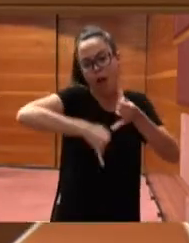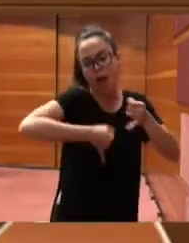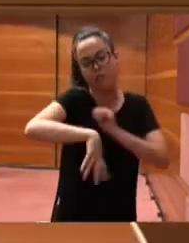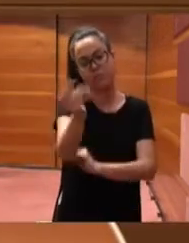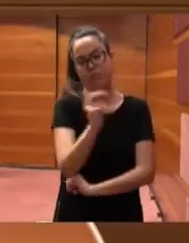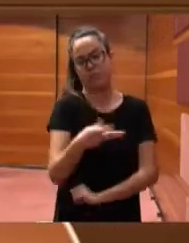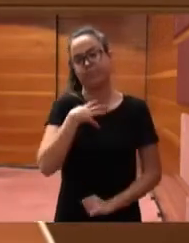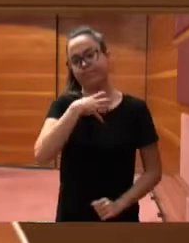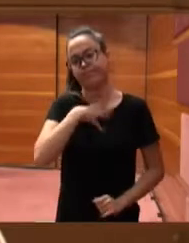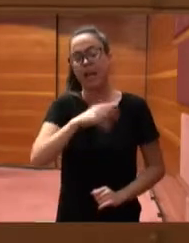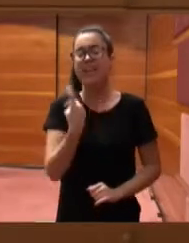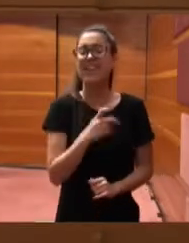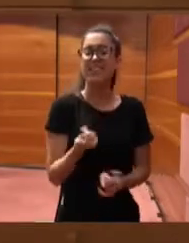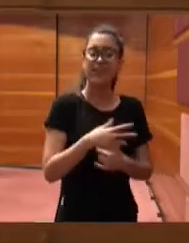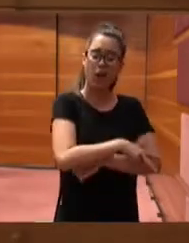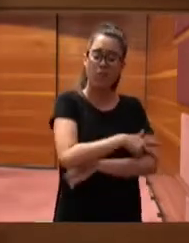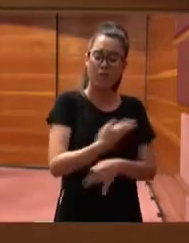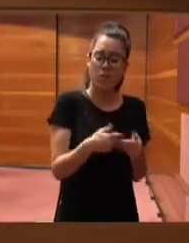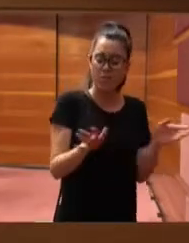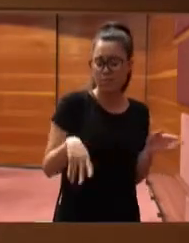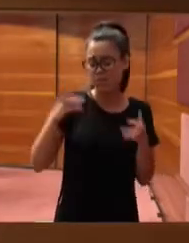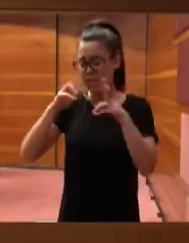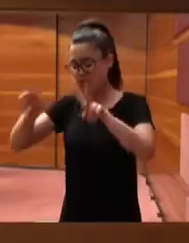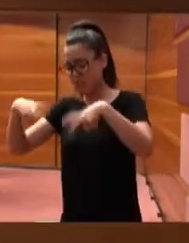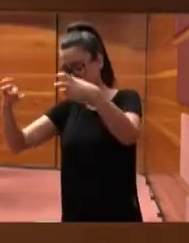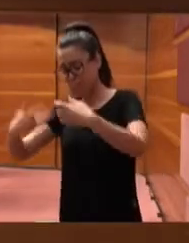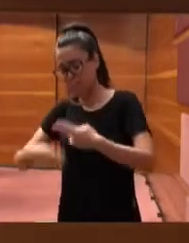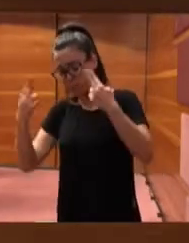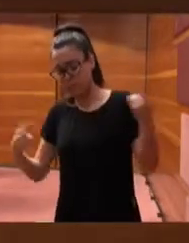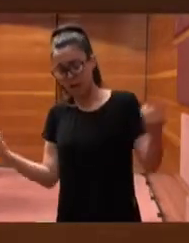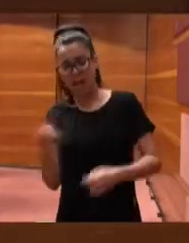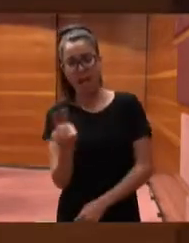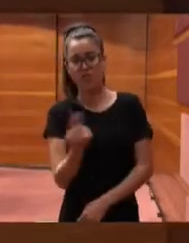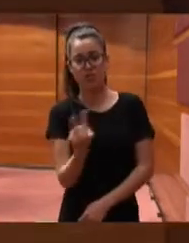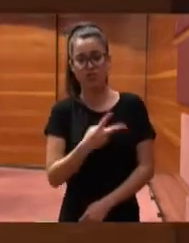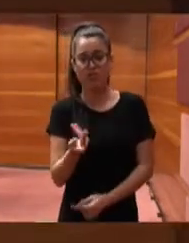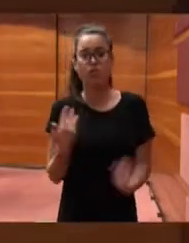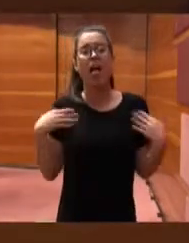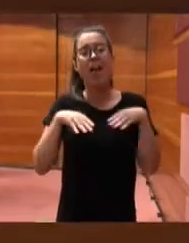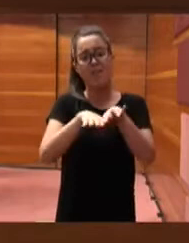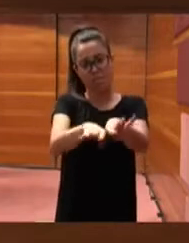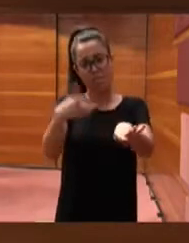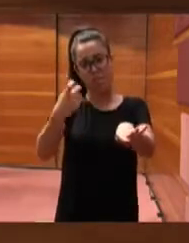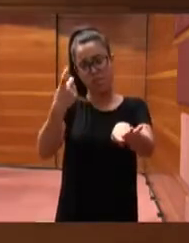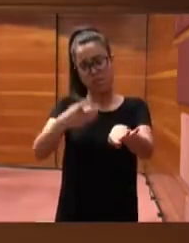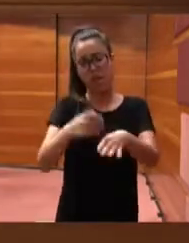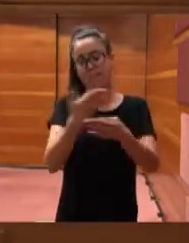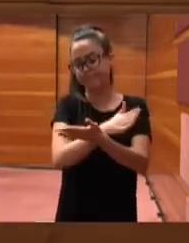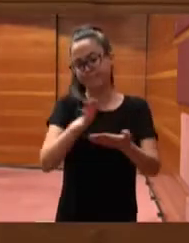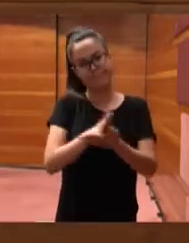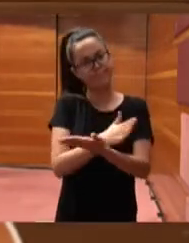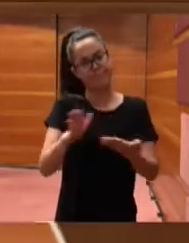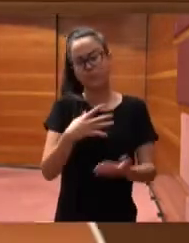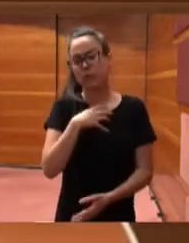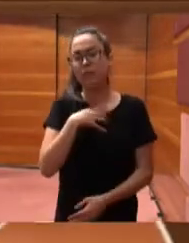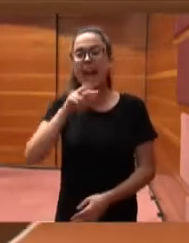abierto con la innovación pública. Van a ser 2 términos que tenemos que manejar a la vez. No son separados. Bueno, de ahora se equivoca mucho